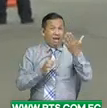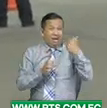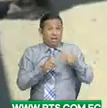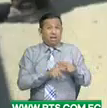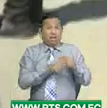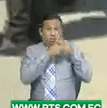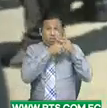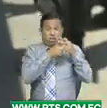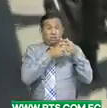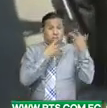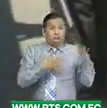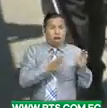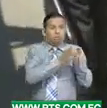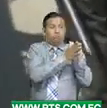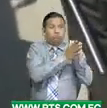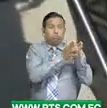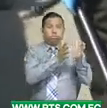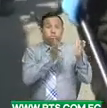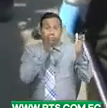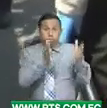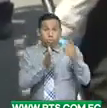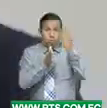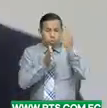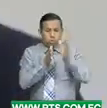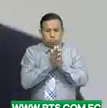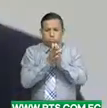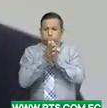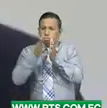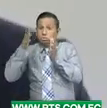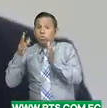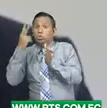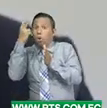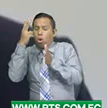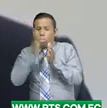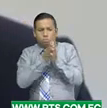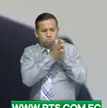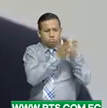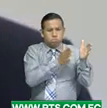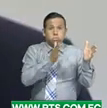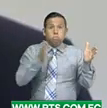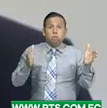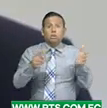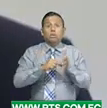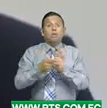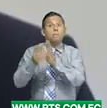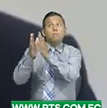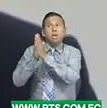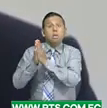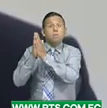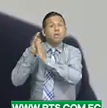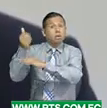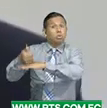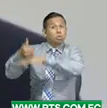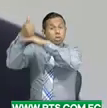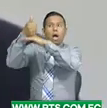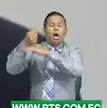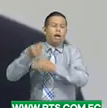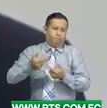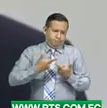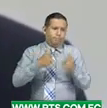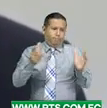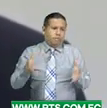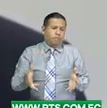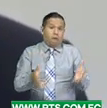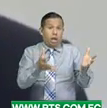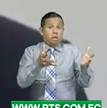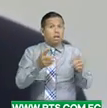pasado dos estados de excepción y dos prórrogas. Evidentemente, lo que la Corte Constitucional en definitiva ha dicho es, mira, tú ya has